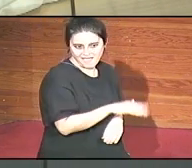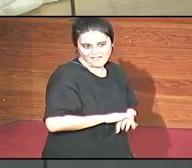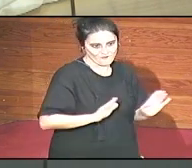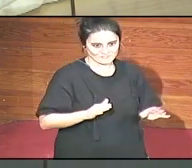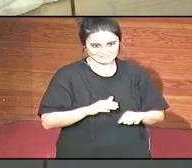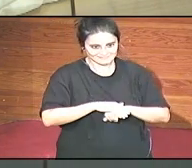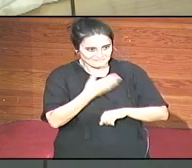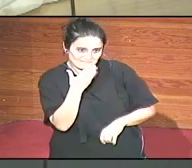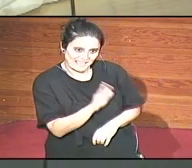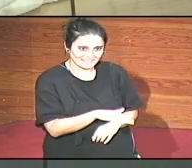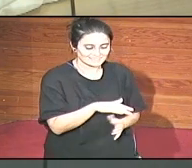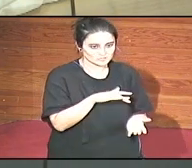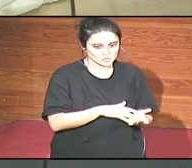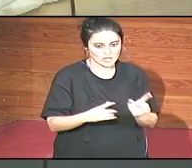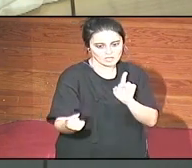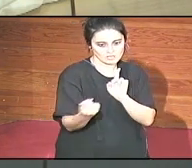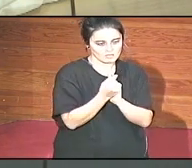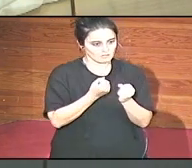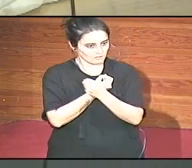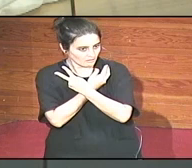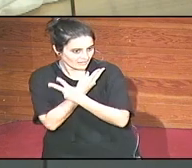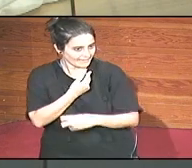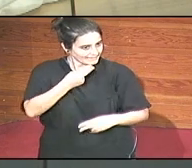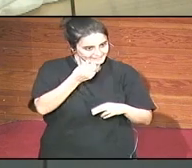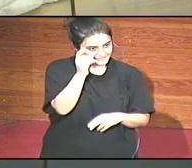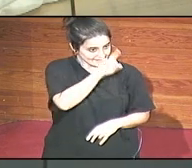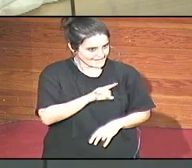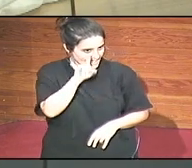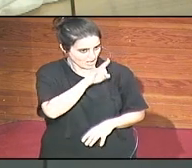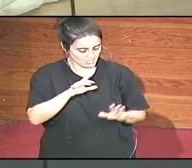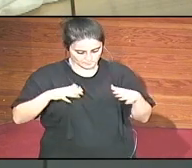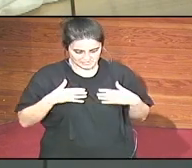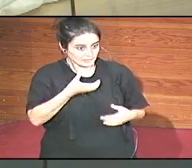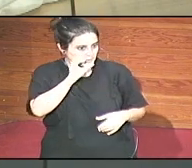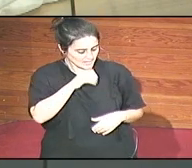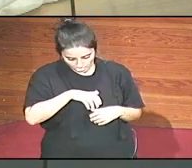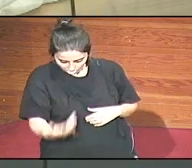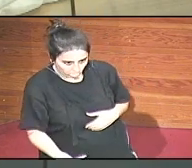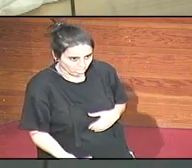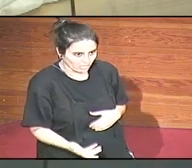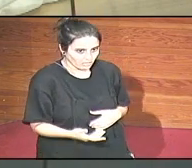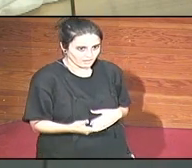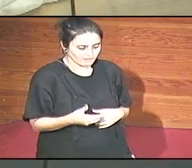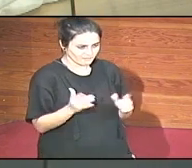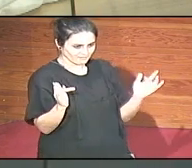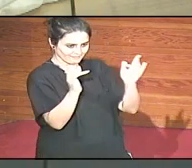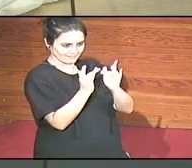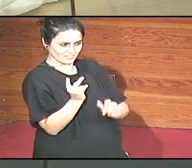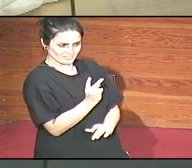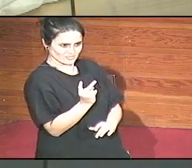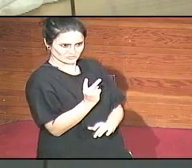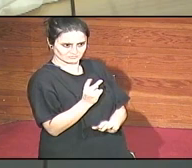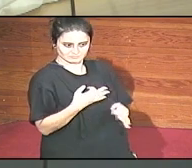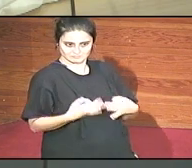cuando llegaba un camarero negro y se le caía un un vaso la relación que se creaba entre ellos no eran en